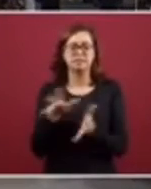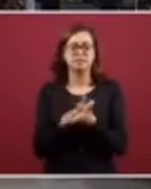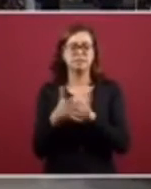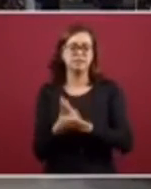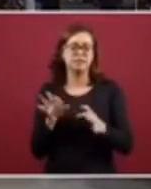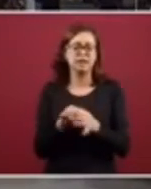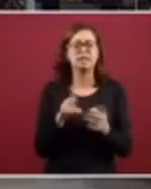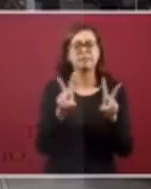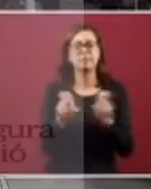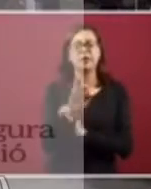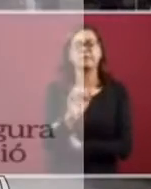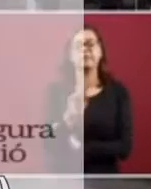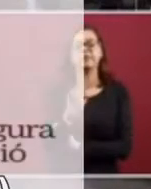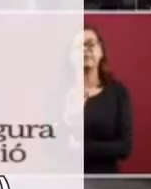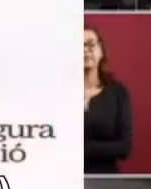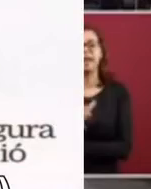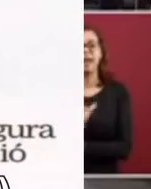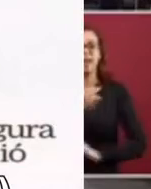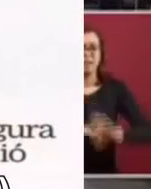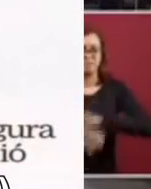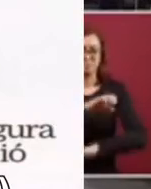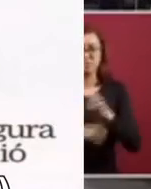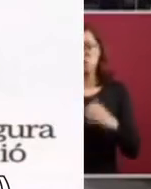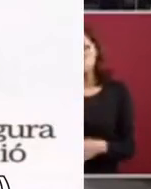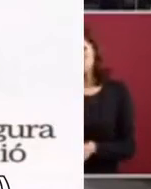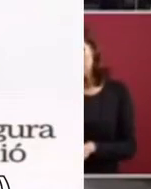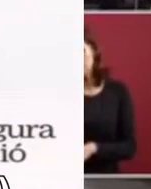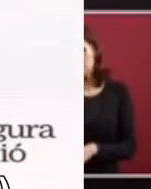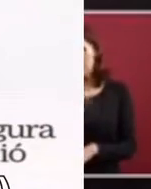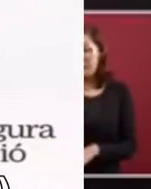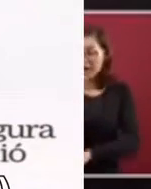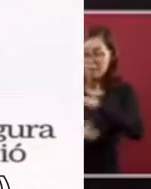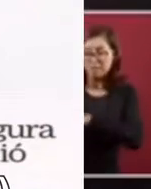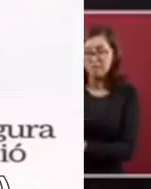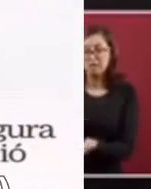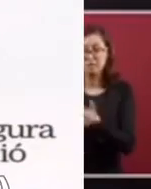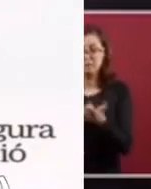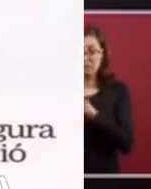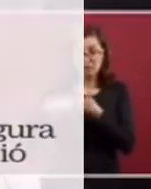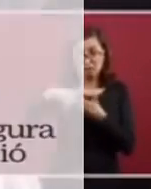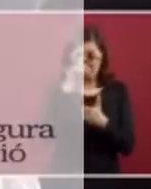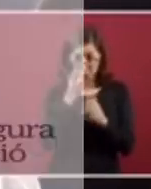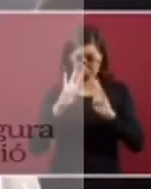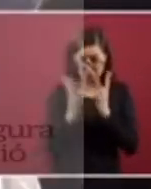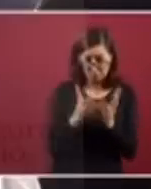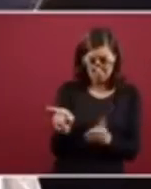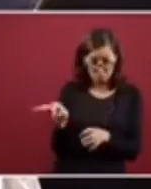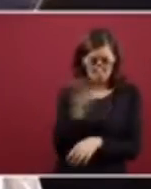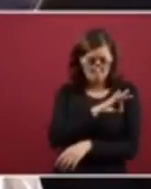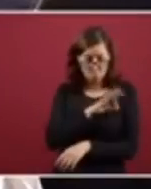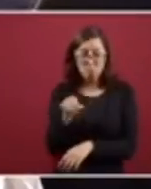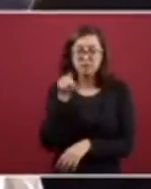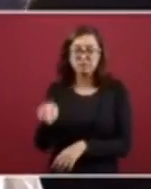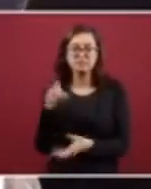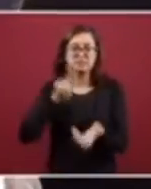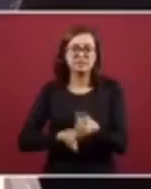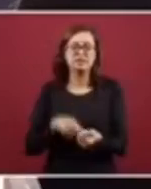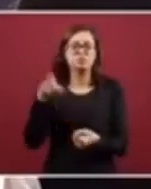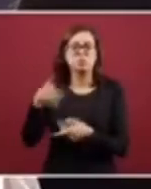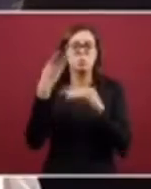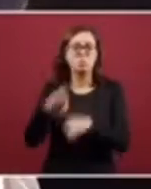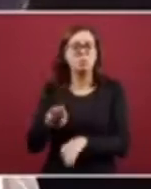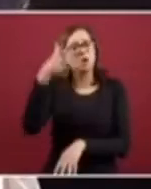al asunto de Fertinal. Yo quisiera preguntarle si usted reconsideraría que ese empresario formara parte de su consejo asesor o los convenios que tienen con Banco